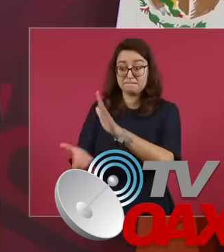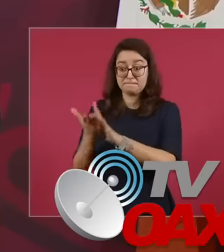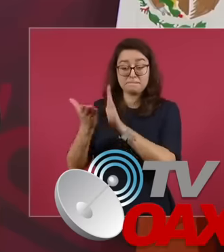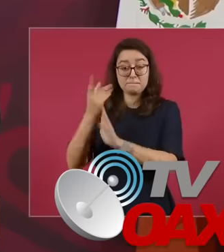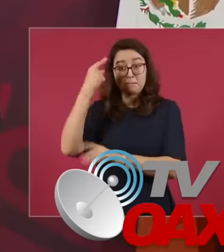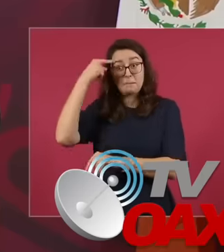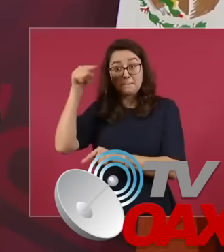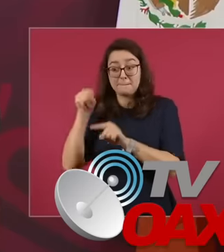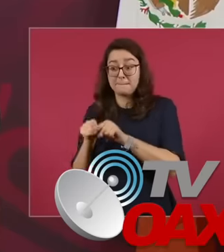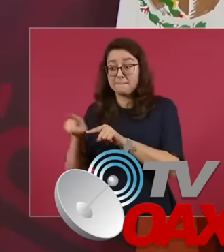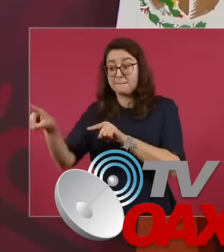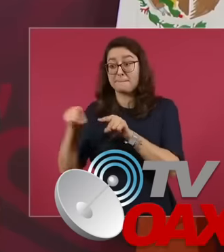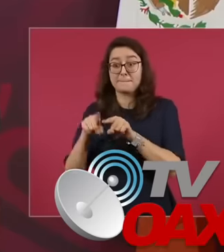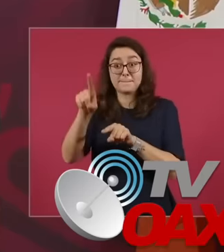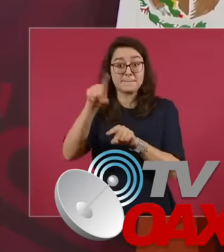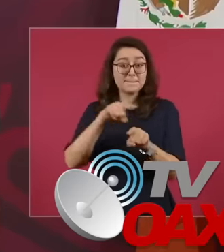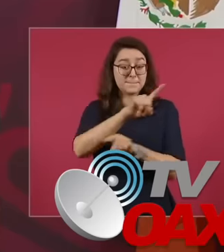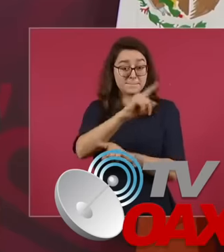uno.